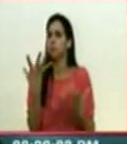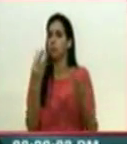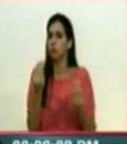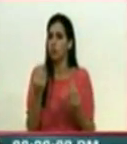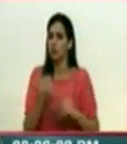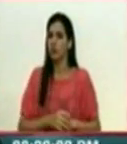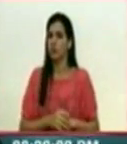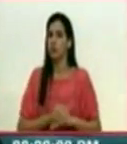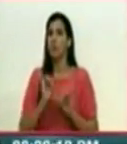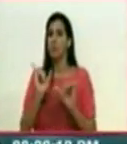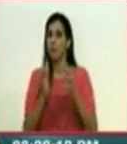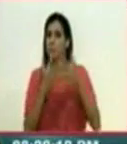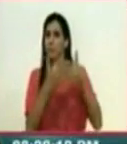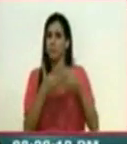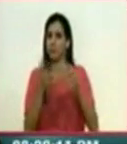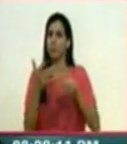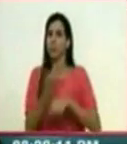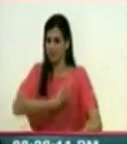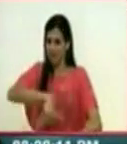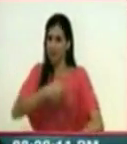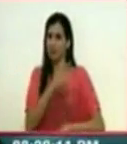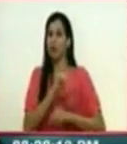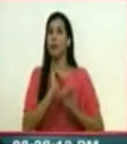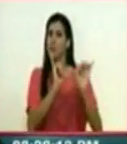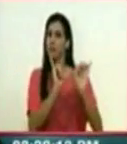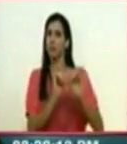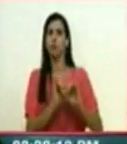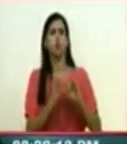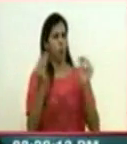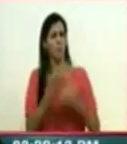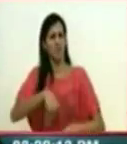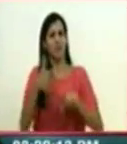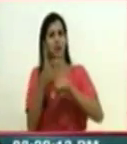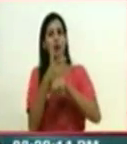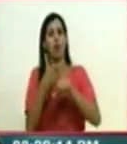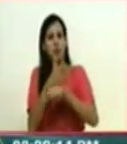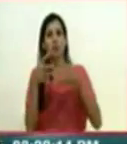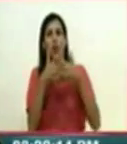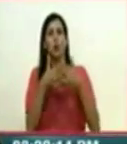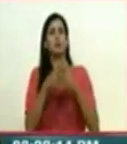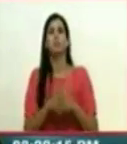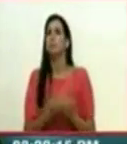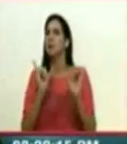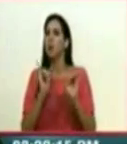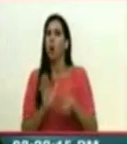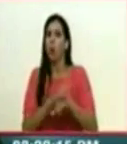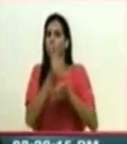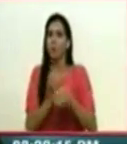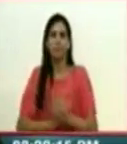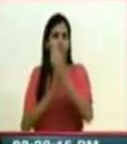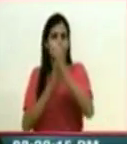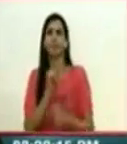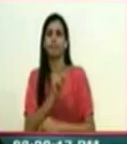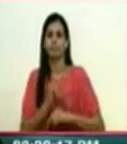la presidencia en los Estados Unidos de América han sido los principales autores de dicha campaña. Las víctimas de la